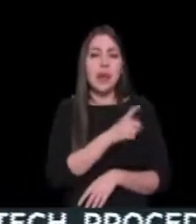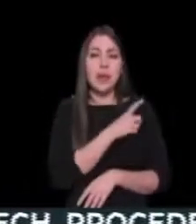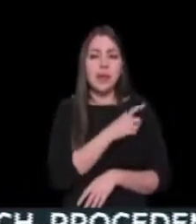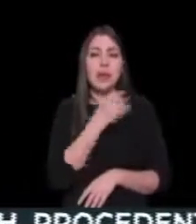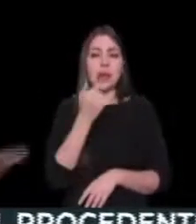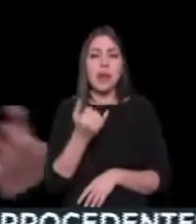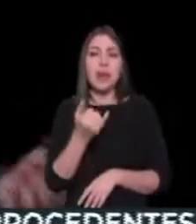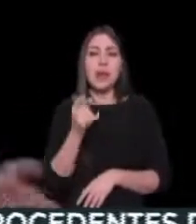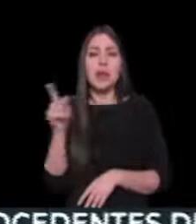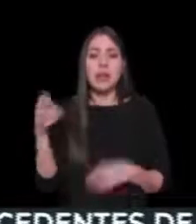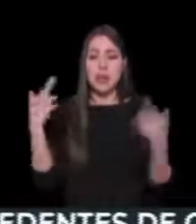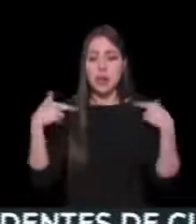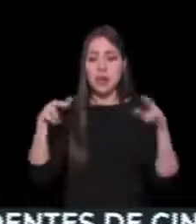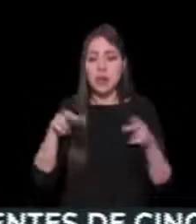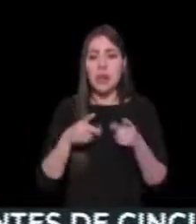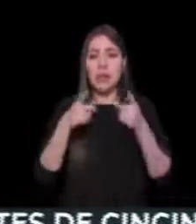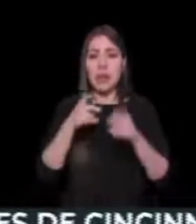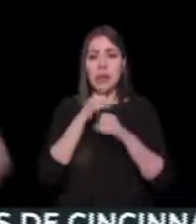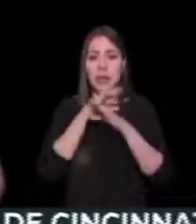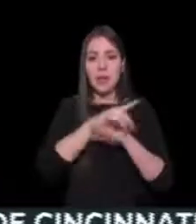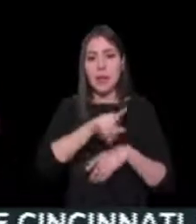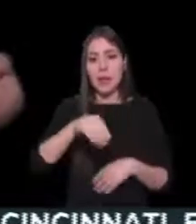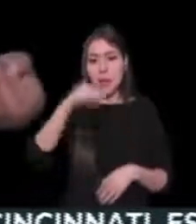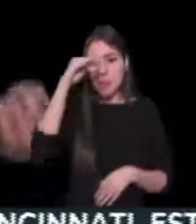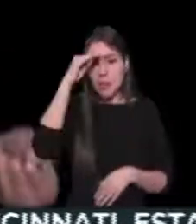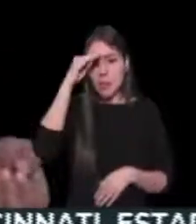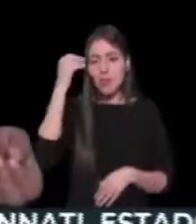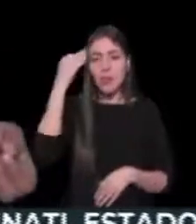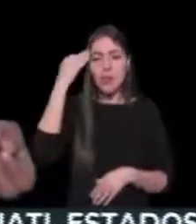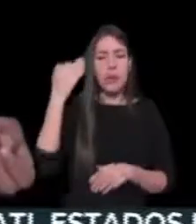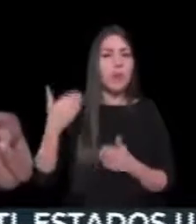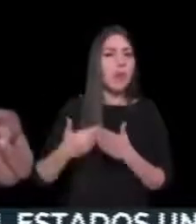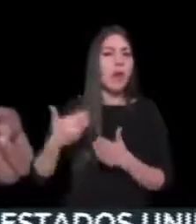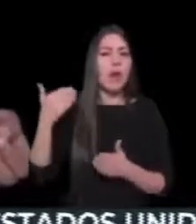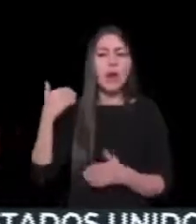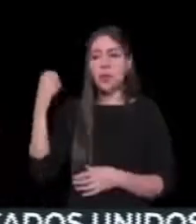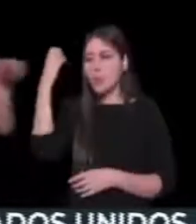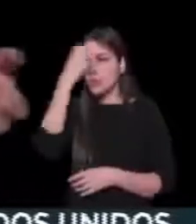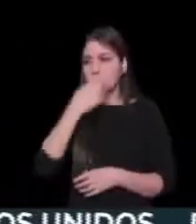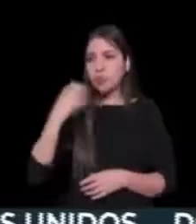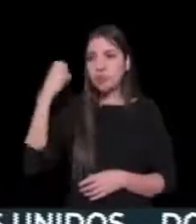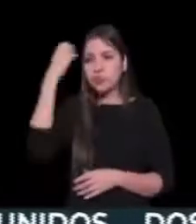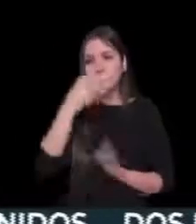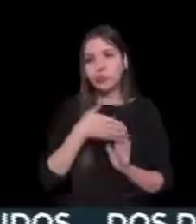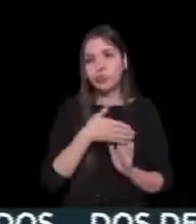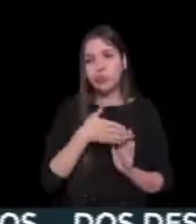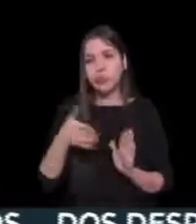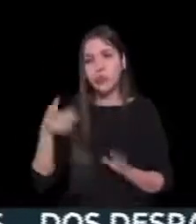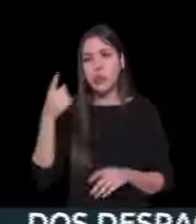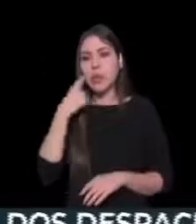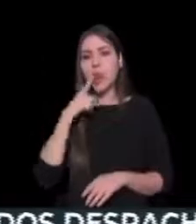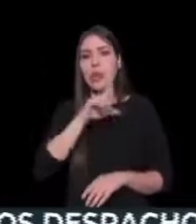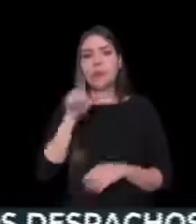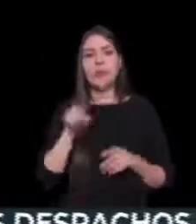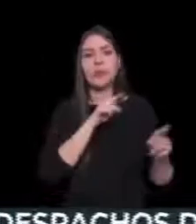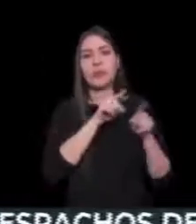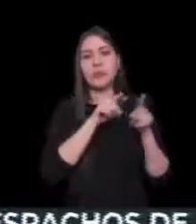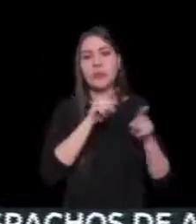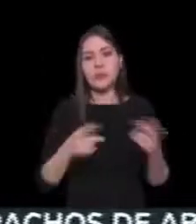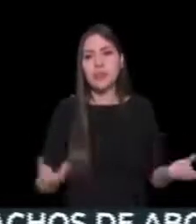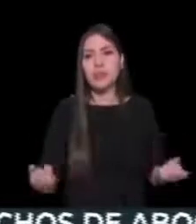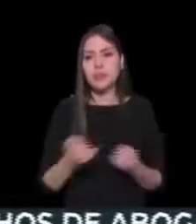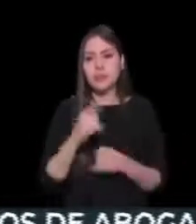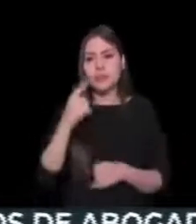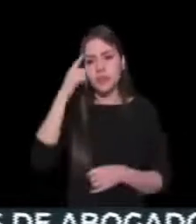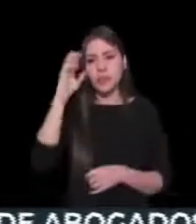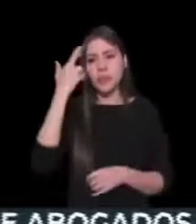un representante que se piensa, se analiza, se redacta con mucho tiempo de antelación, como para descalificarla, ¿no? También recordamos